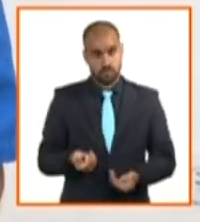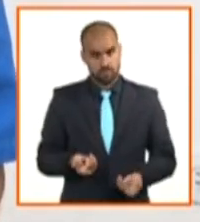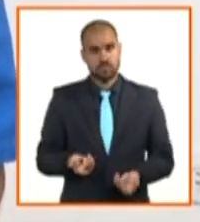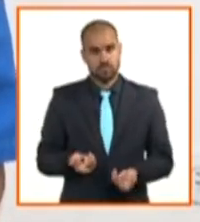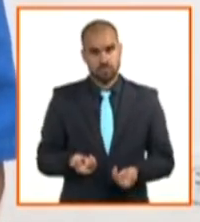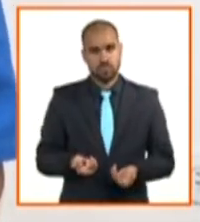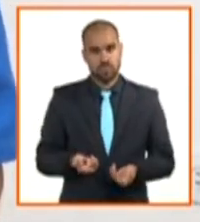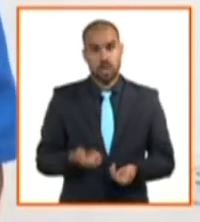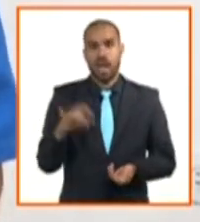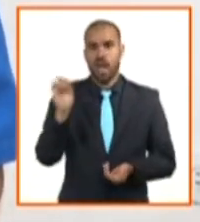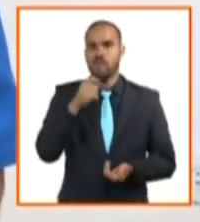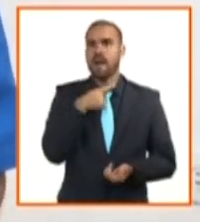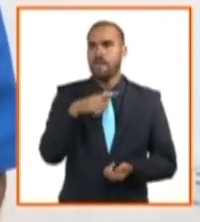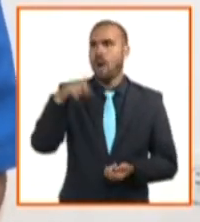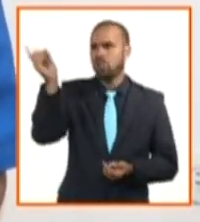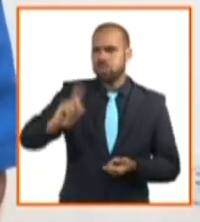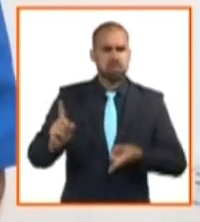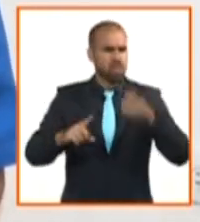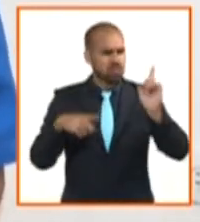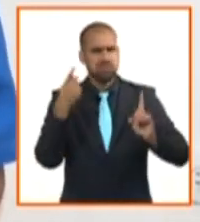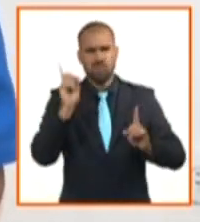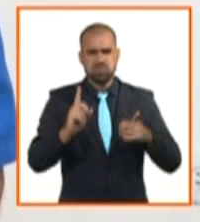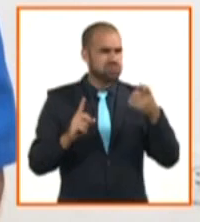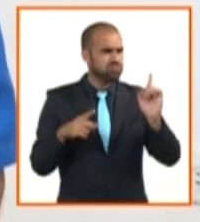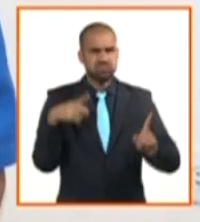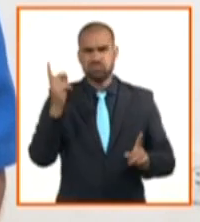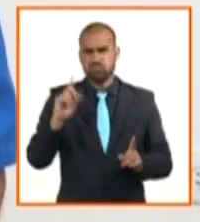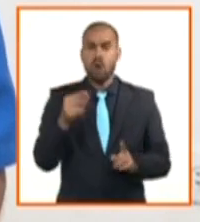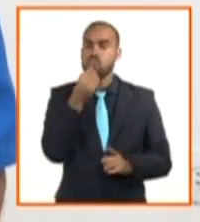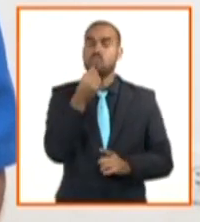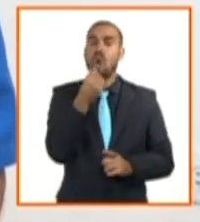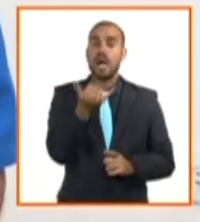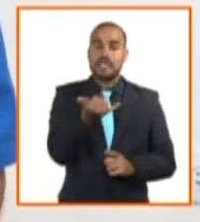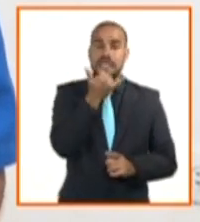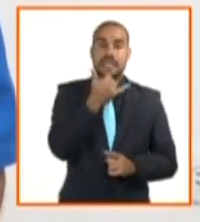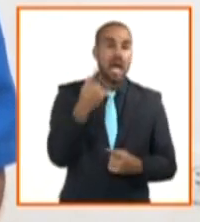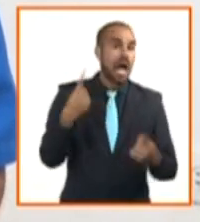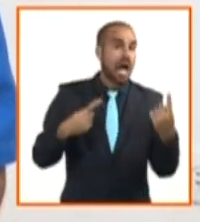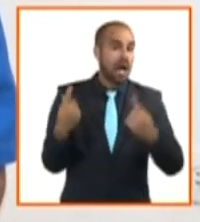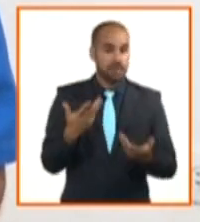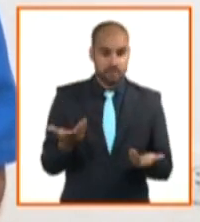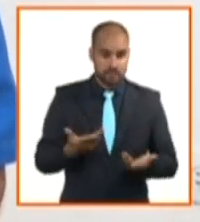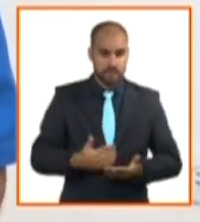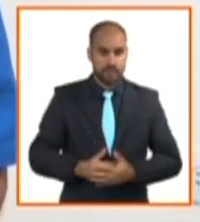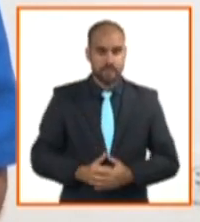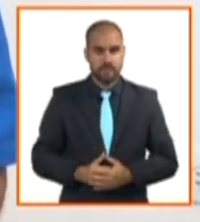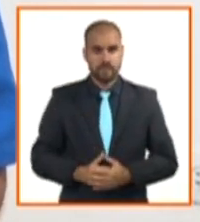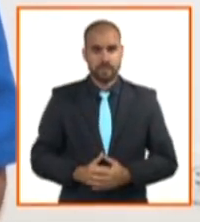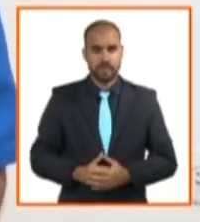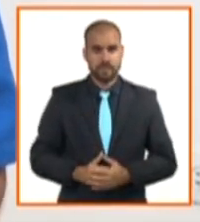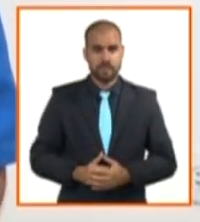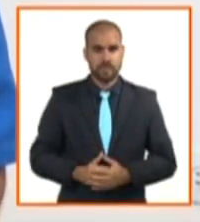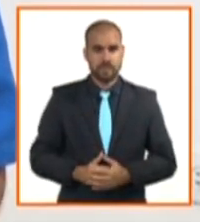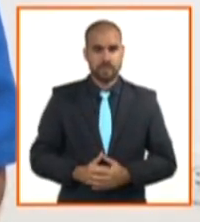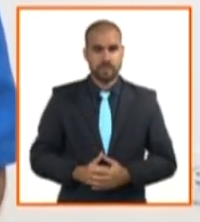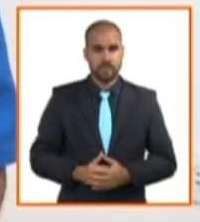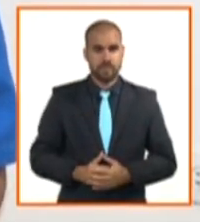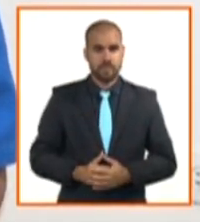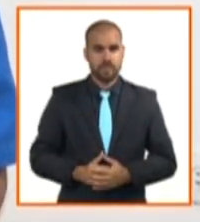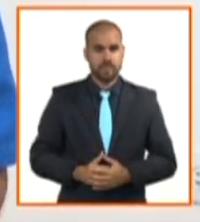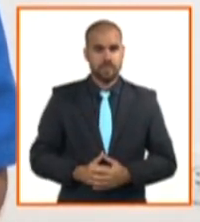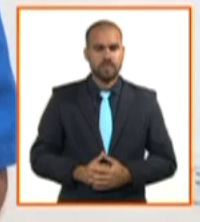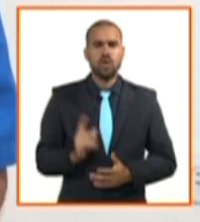las descargas eléctricas y las afectaciones que puede haber en extendido electro y vamos a mantener por supuesto un sistema de